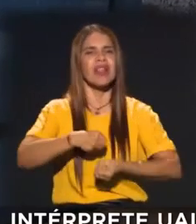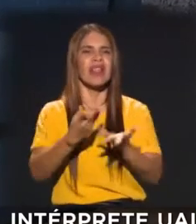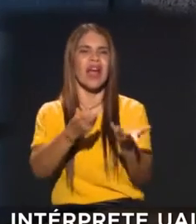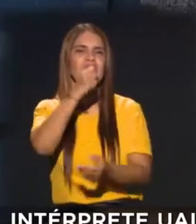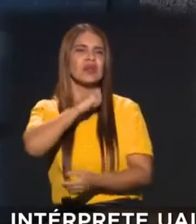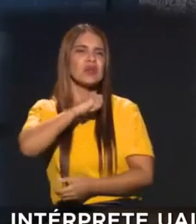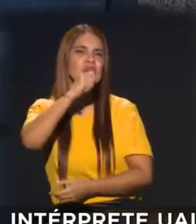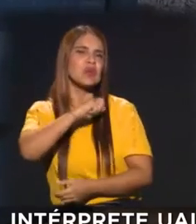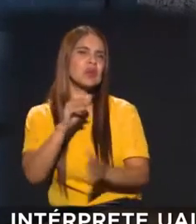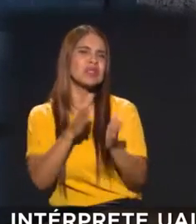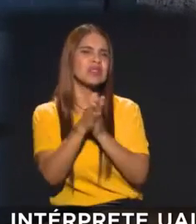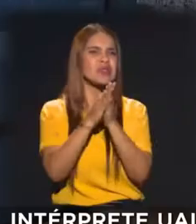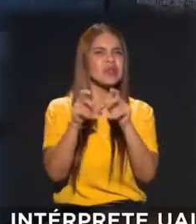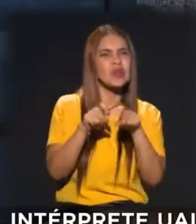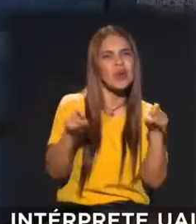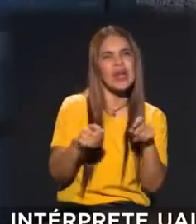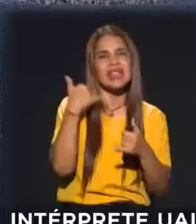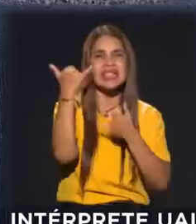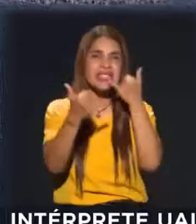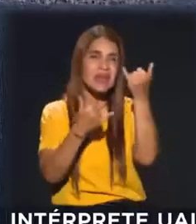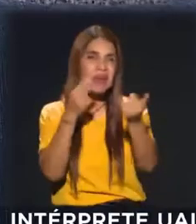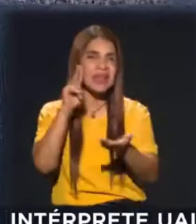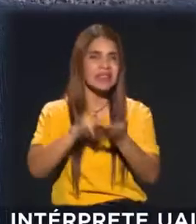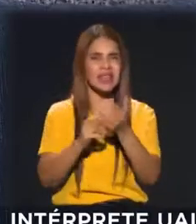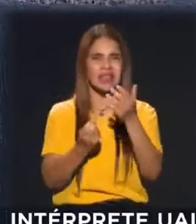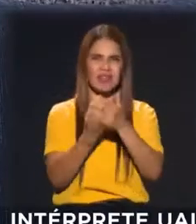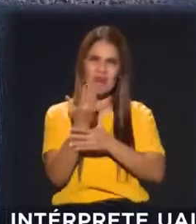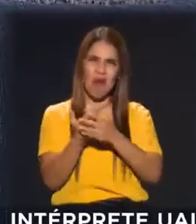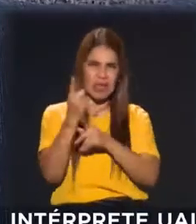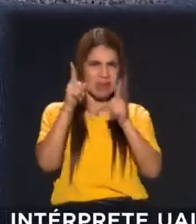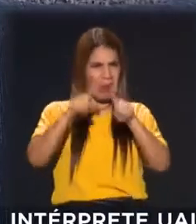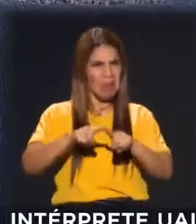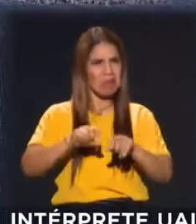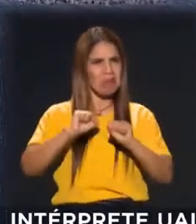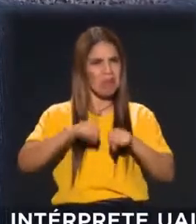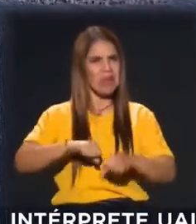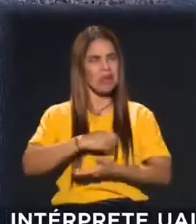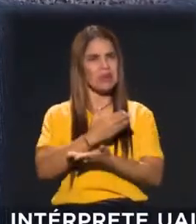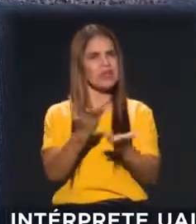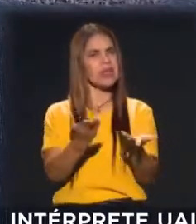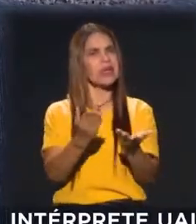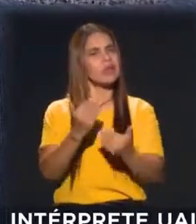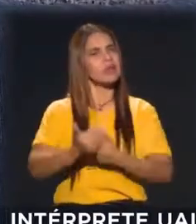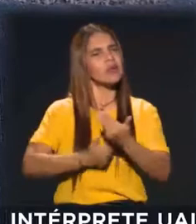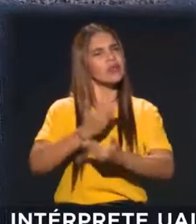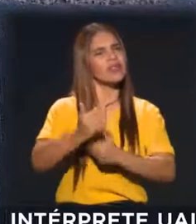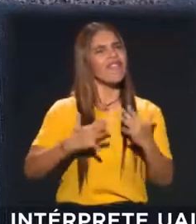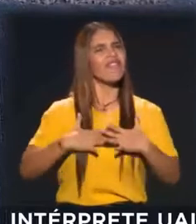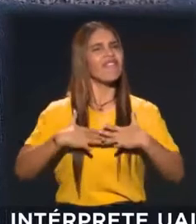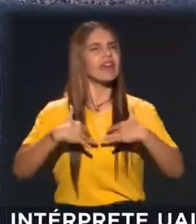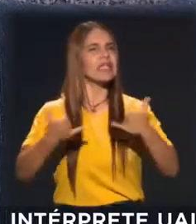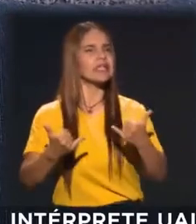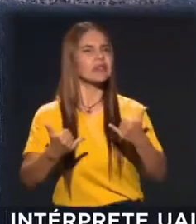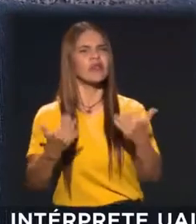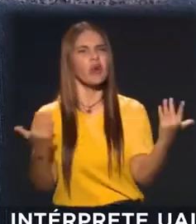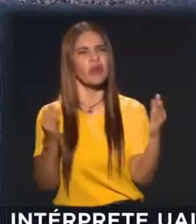dar chocolates, llamadas, cartas, flores, pero a mí me parece también que parte del proceso de la felicidad radica en saber